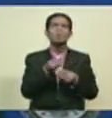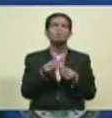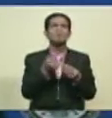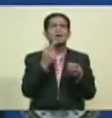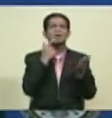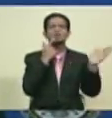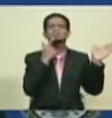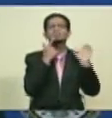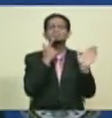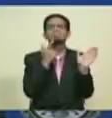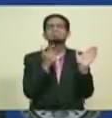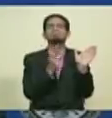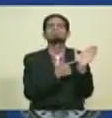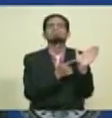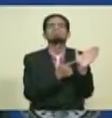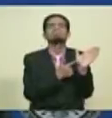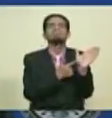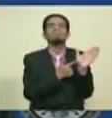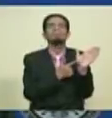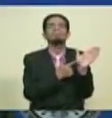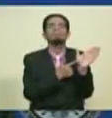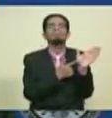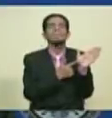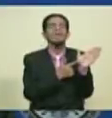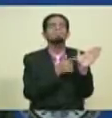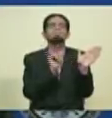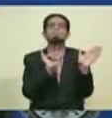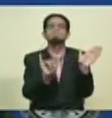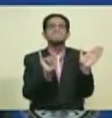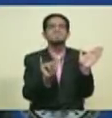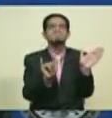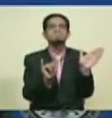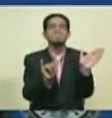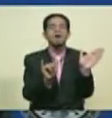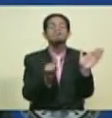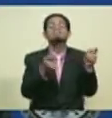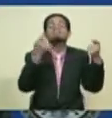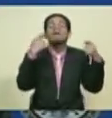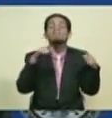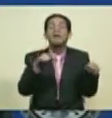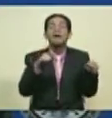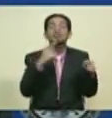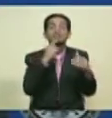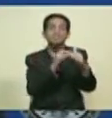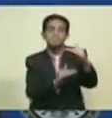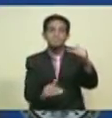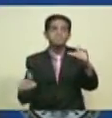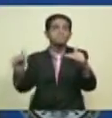mutilaron partes a esta resolución y trataron de ponerla por encima de la carta